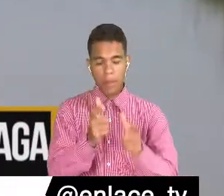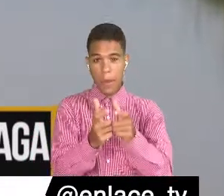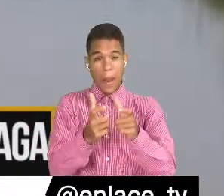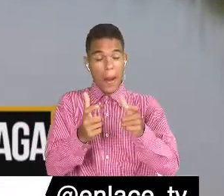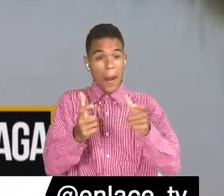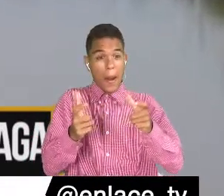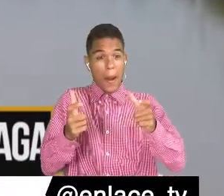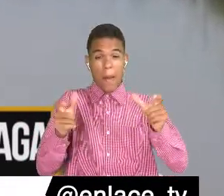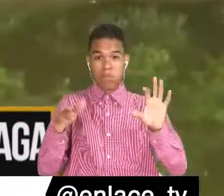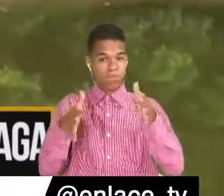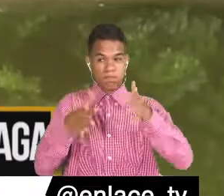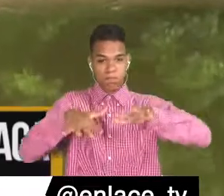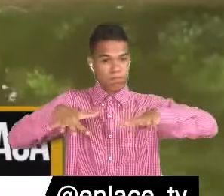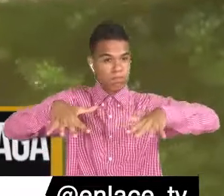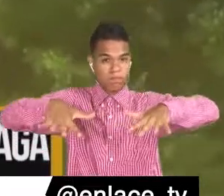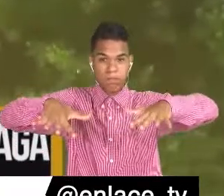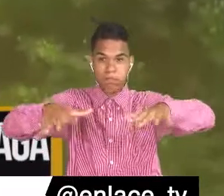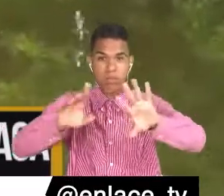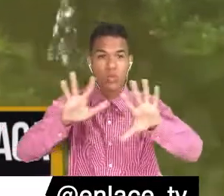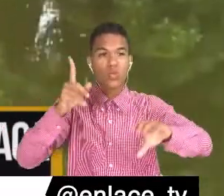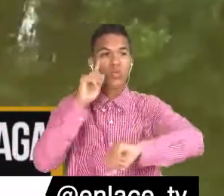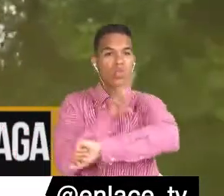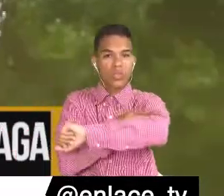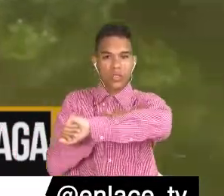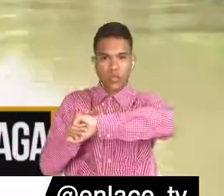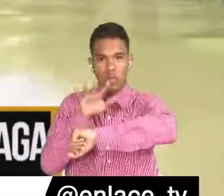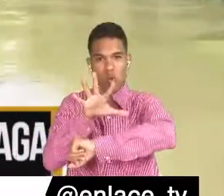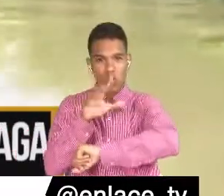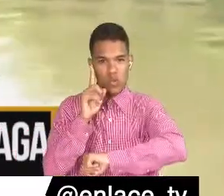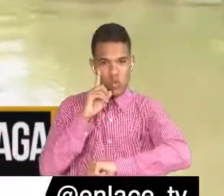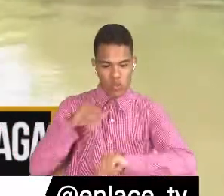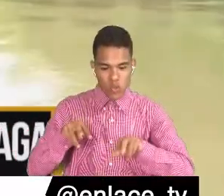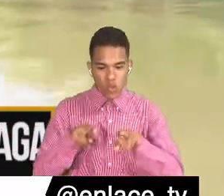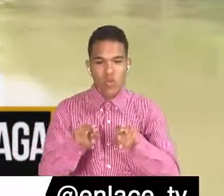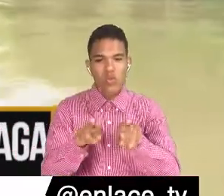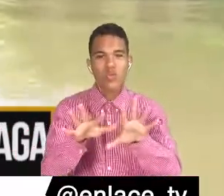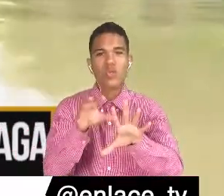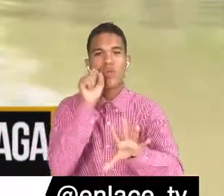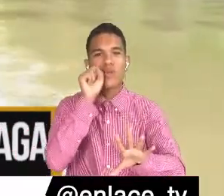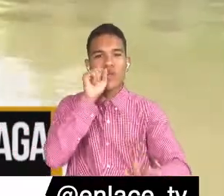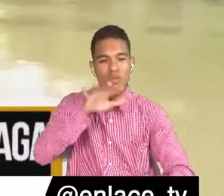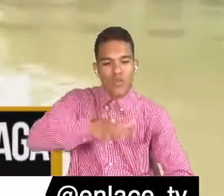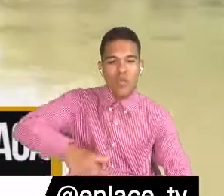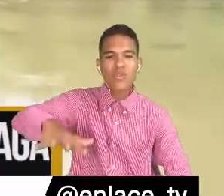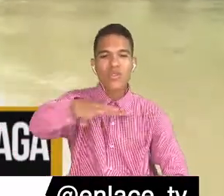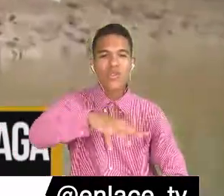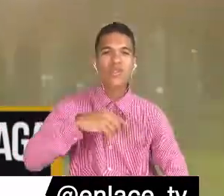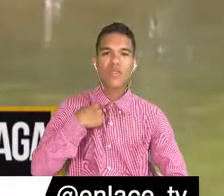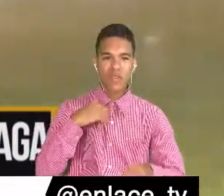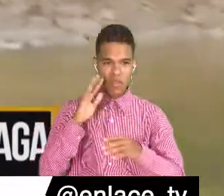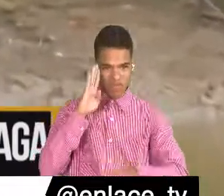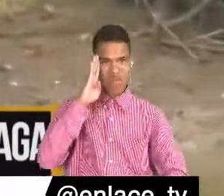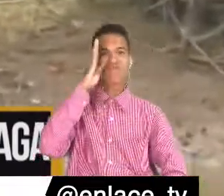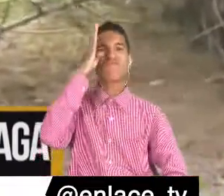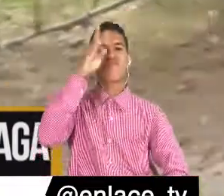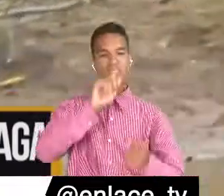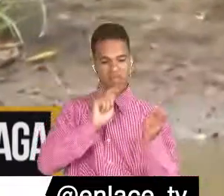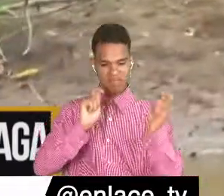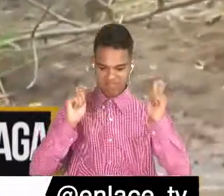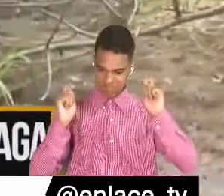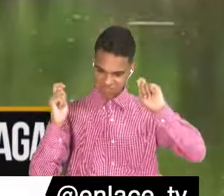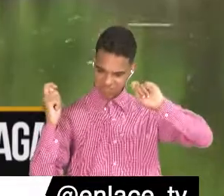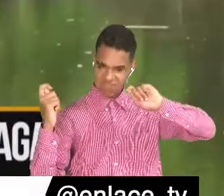los caudales en la Ciénaga del Llanito del municipio de Barranca Bermeja, los posibles cambios que se generarán a largo plazo con la operación de la